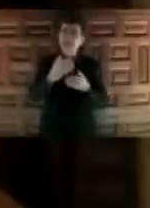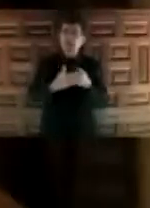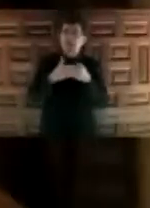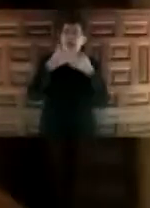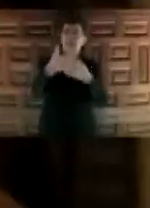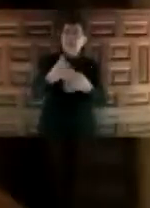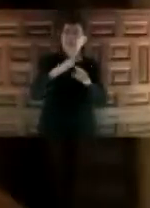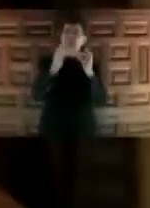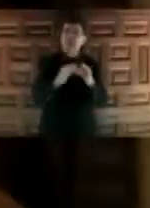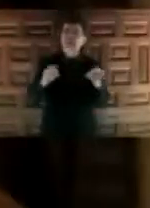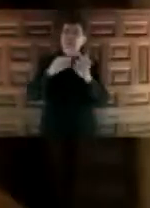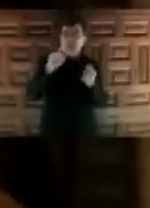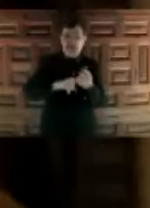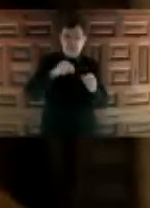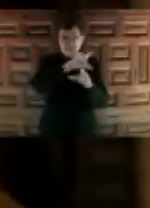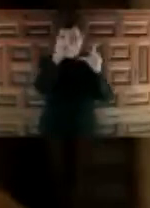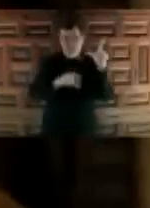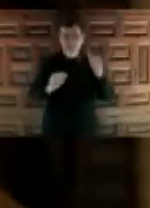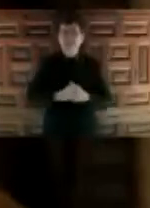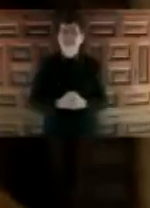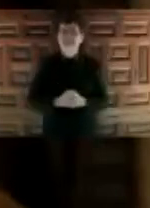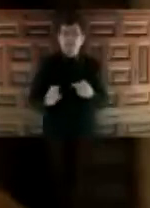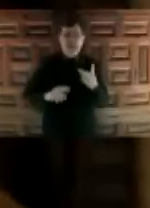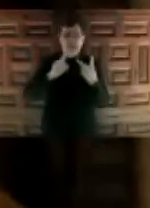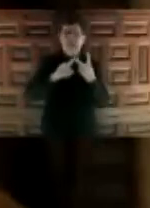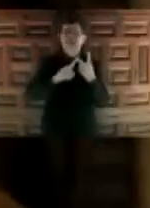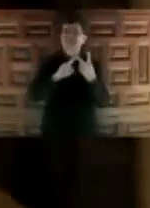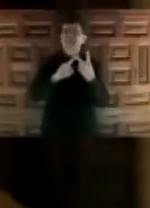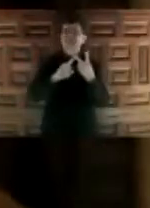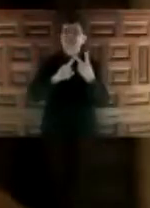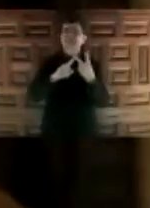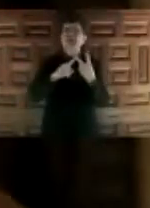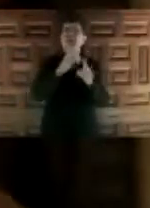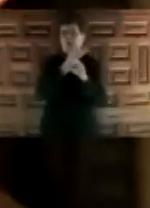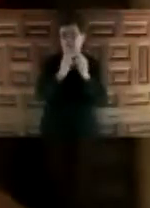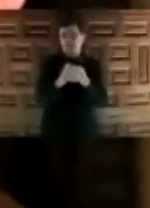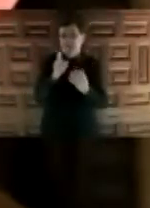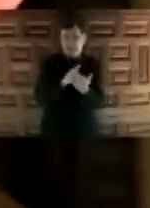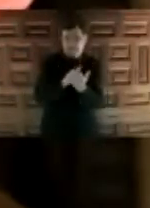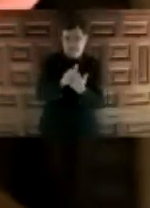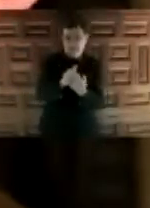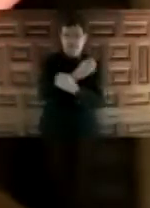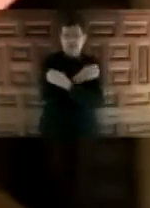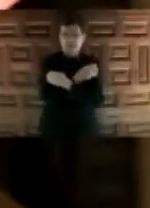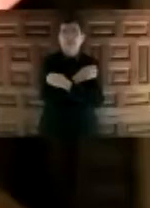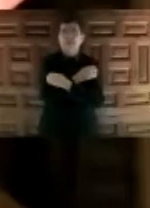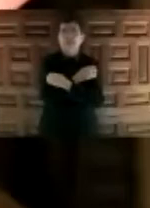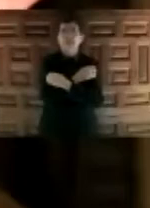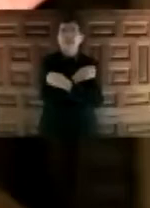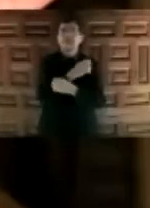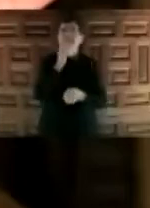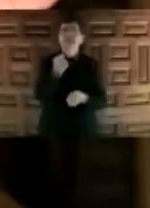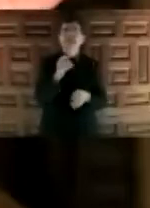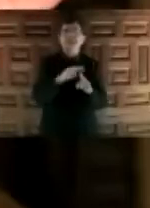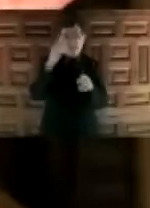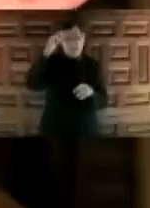avance importantísimo en este país. Segunda cosa, que el derecho a la educación